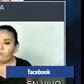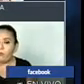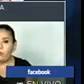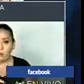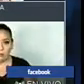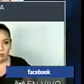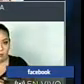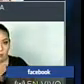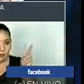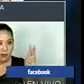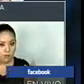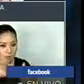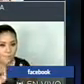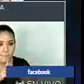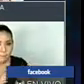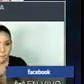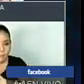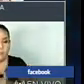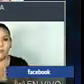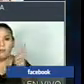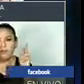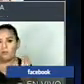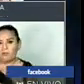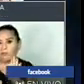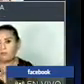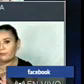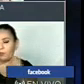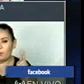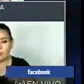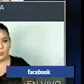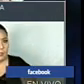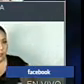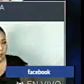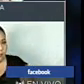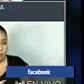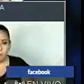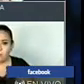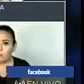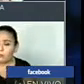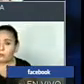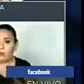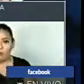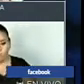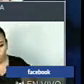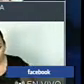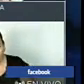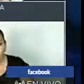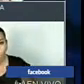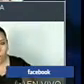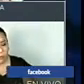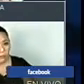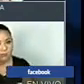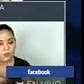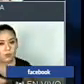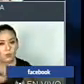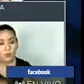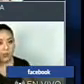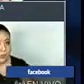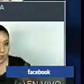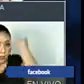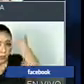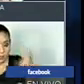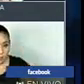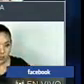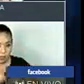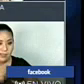ese plan de reactivación económica. Ellos decían que es necesario que se trabaje con las iniciativas porque se debe sacar a flote a